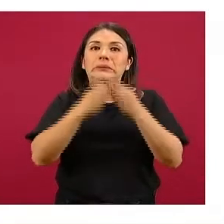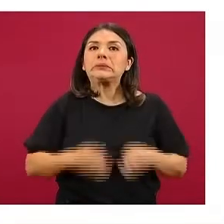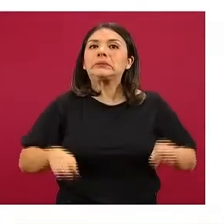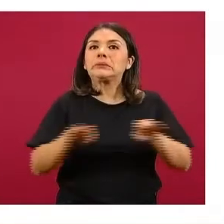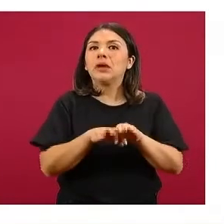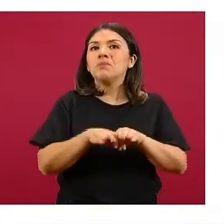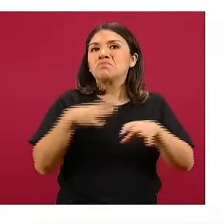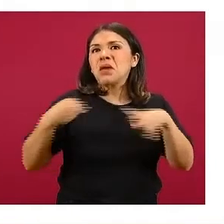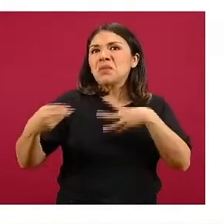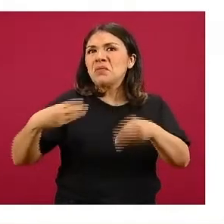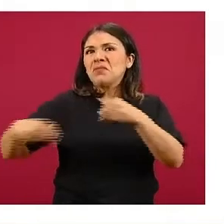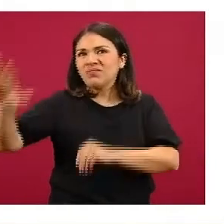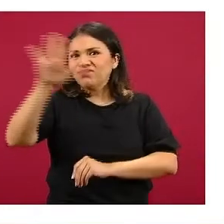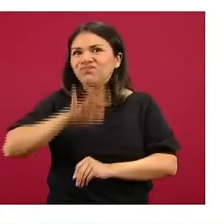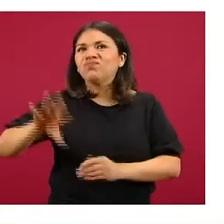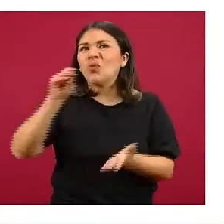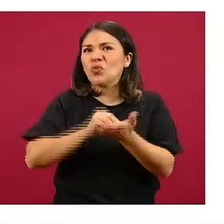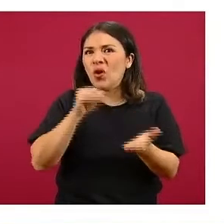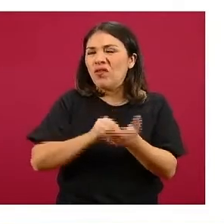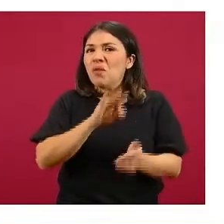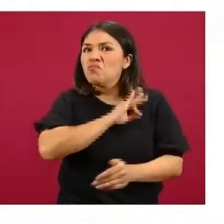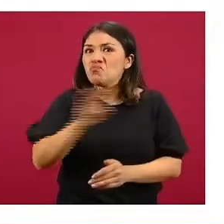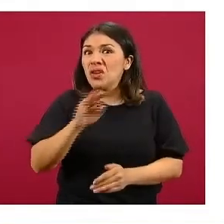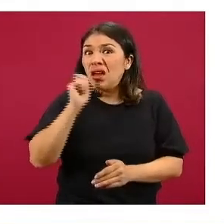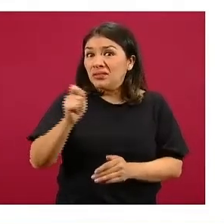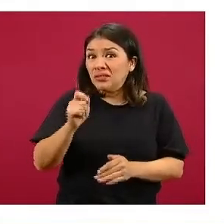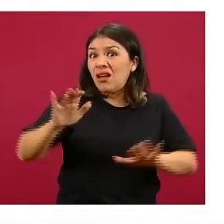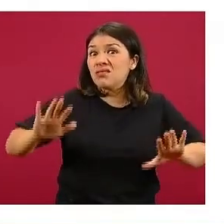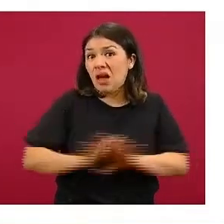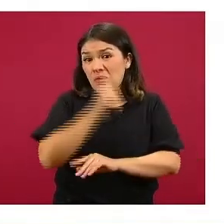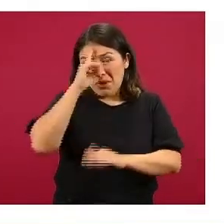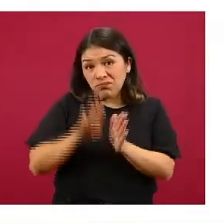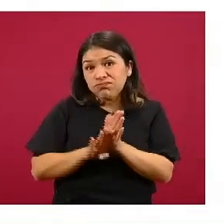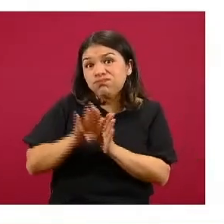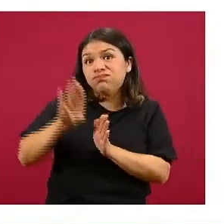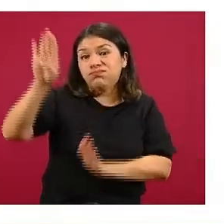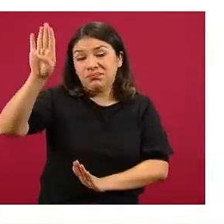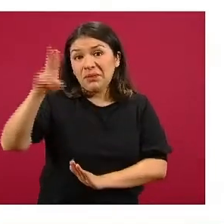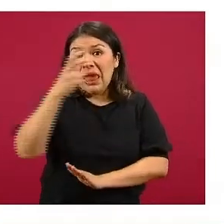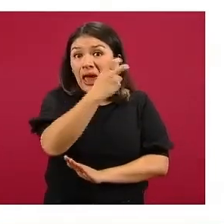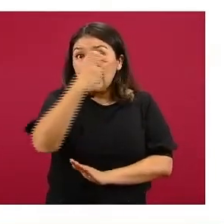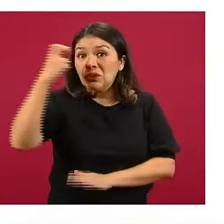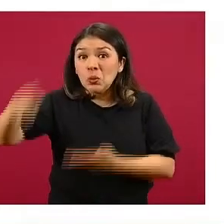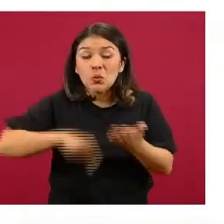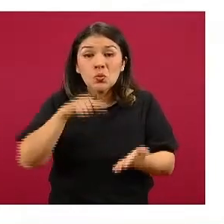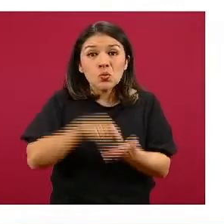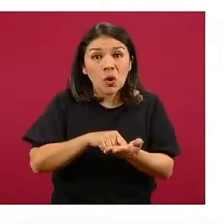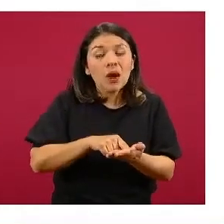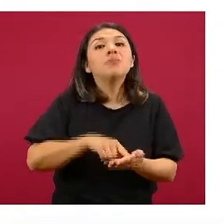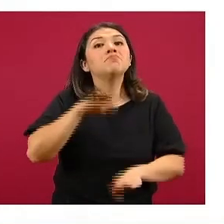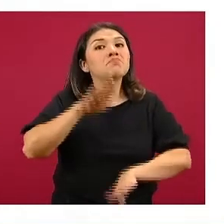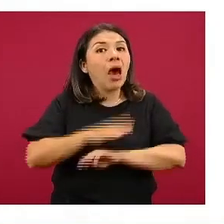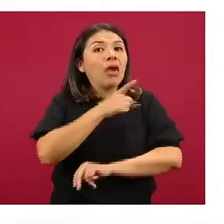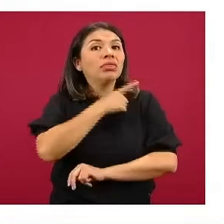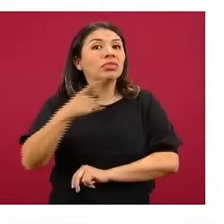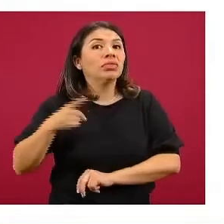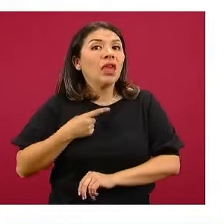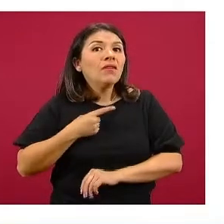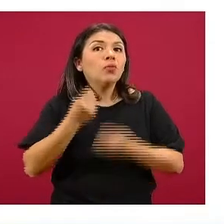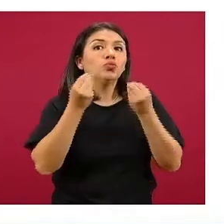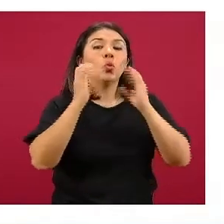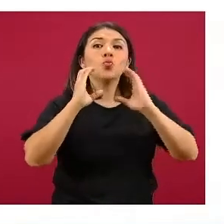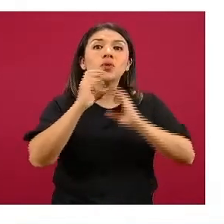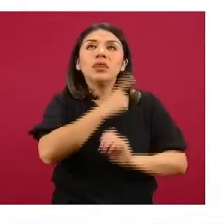importante actividad epidémica, se encuentran con una tendencia a la alza. Entonces, en estas regiones en particular hay que tener